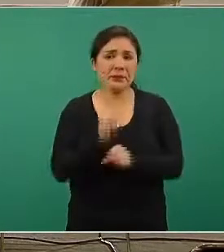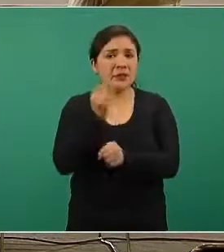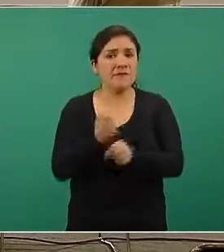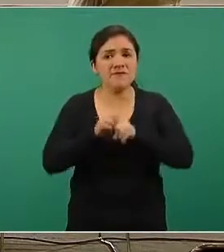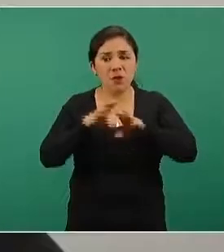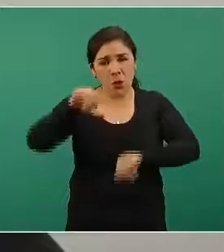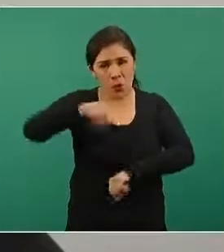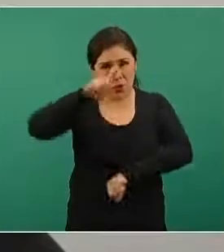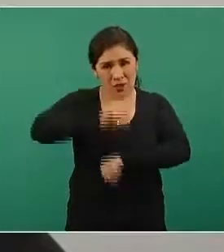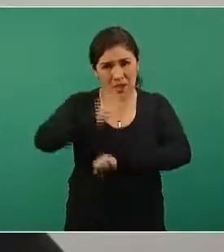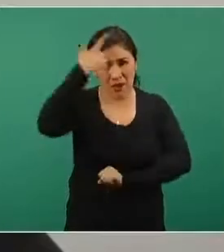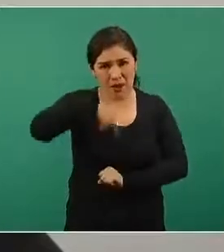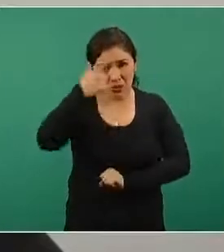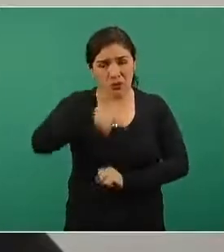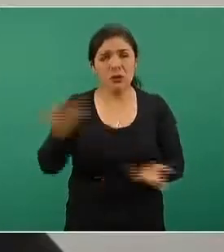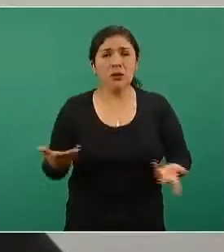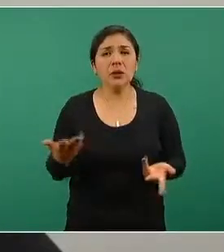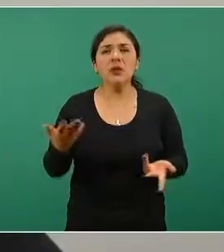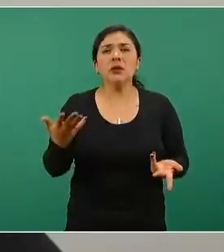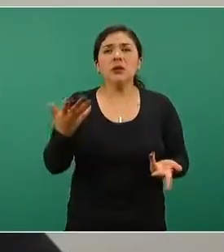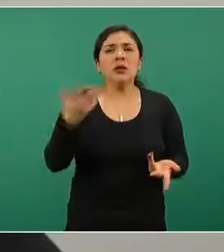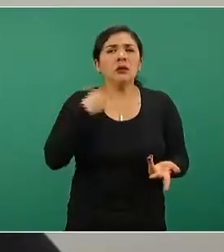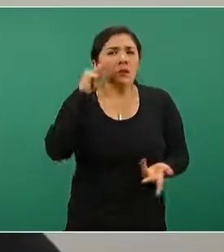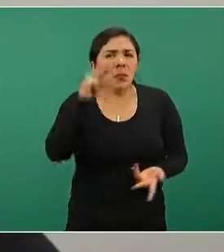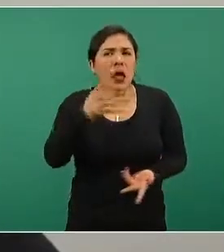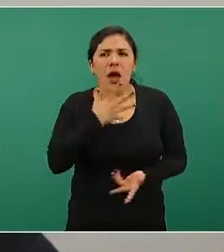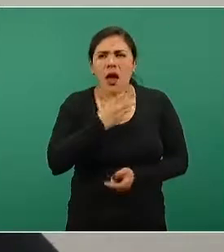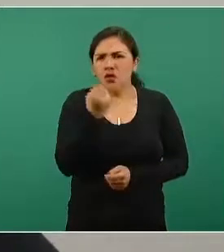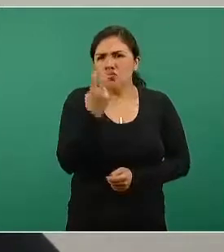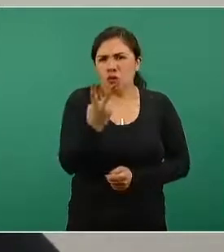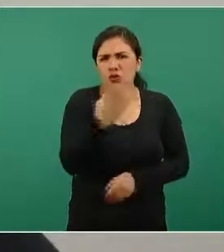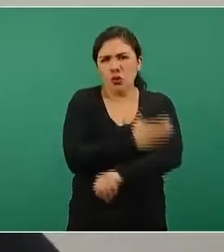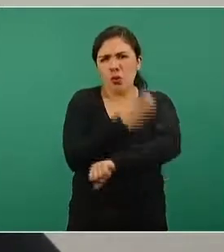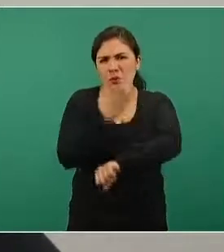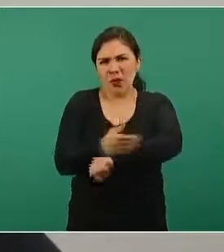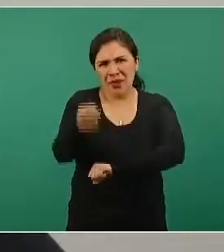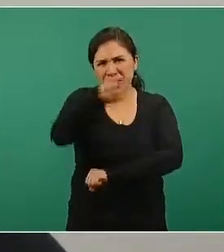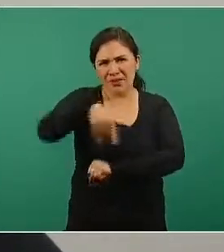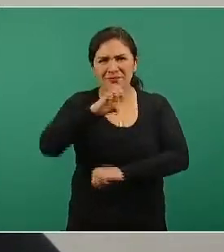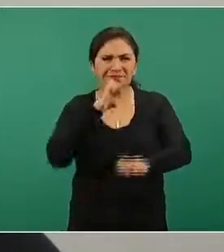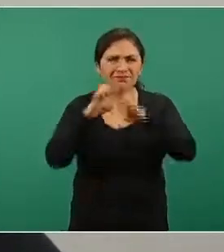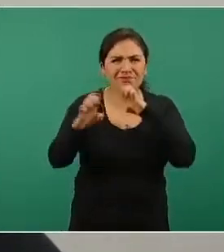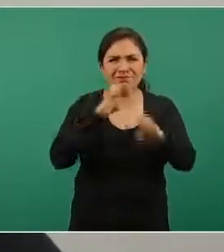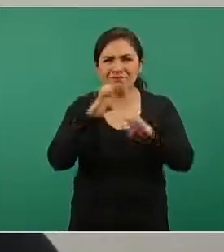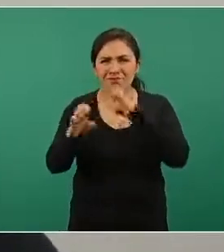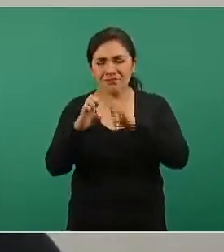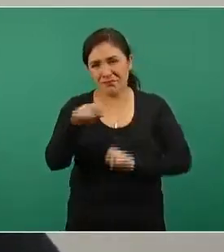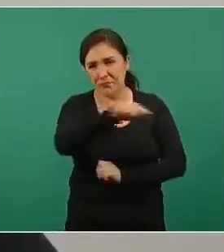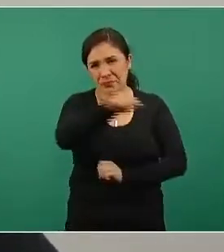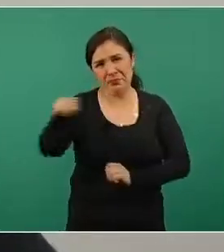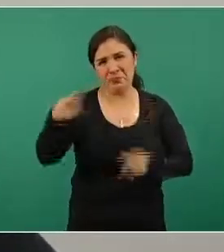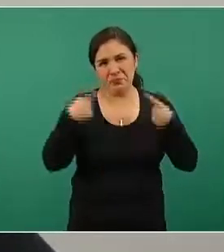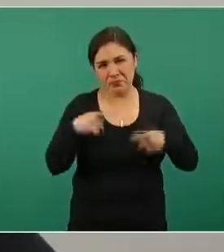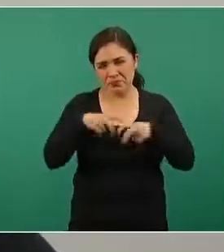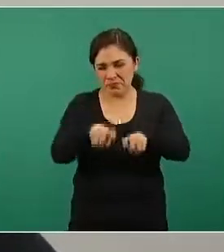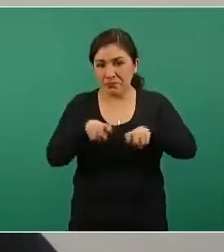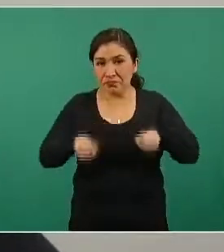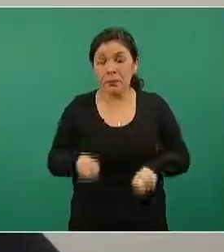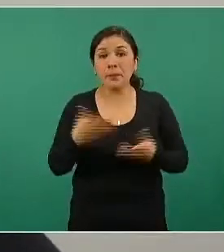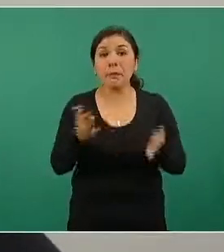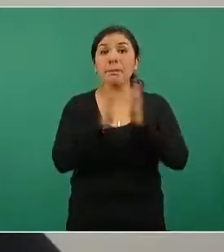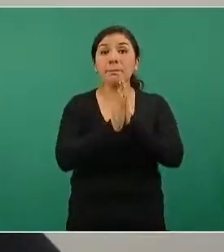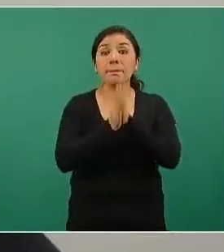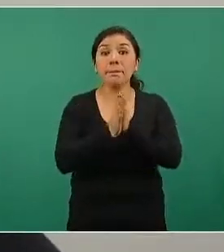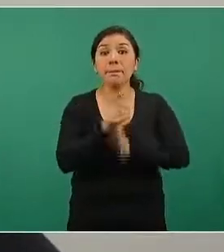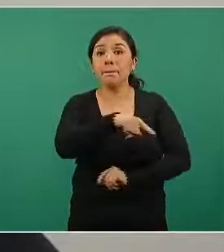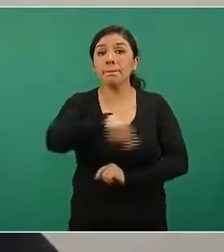esta noche. Vemos que tenemos dos compañeros de los medios de comunicación en la sala. Entonces, por